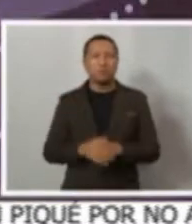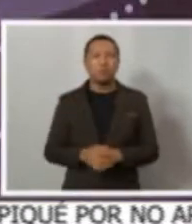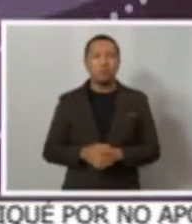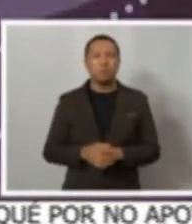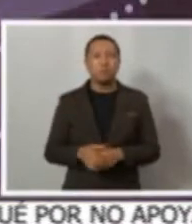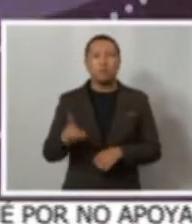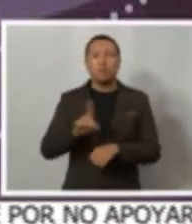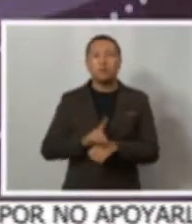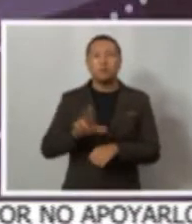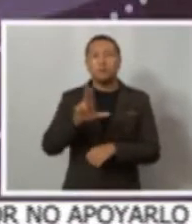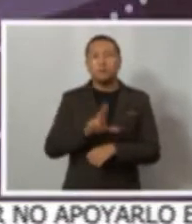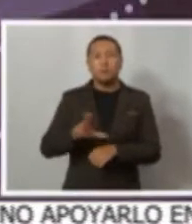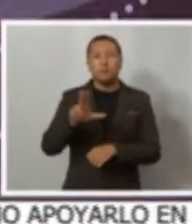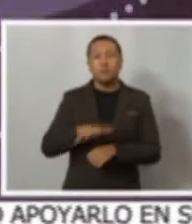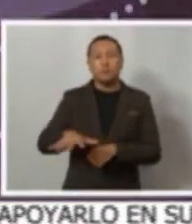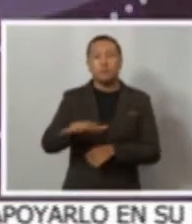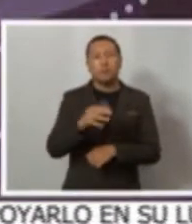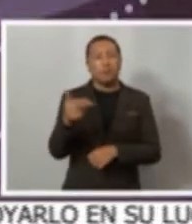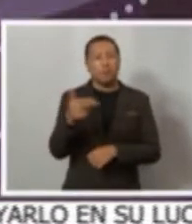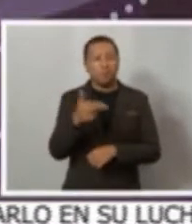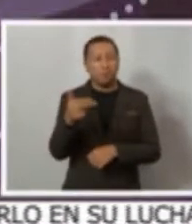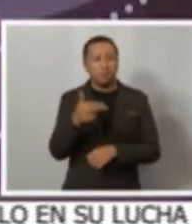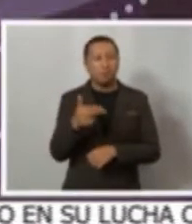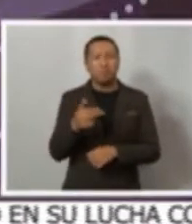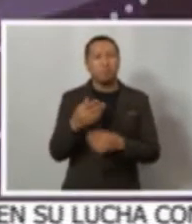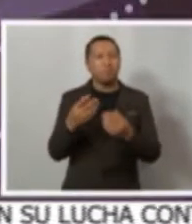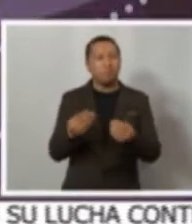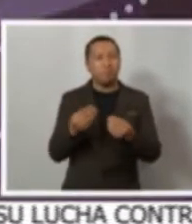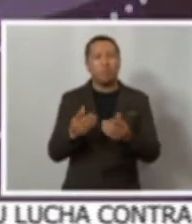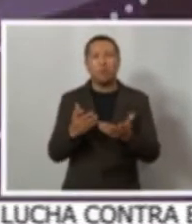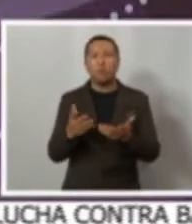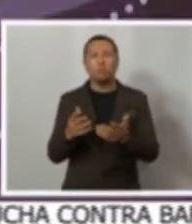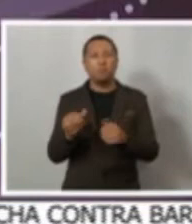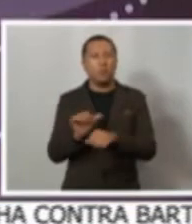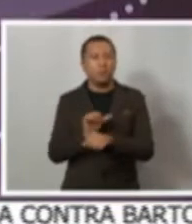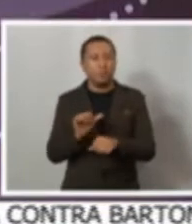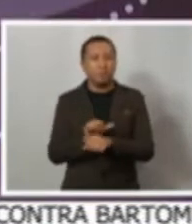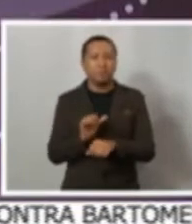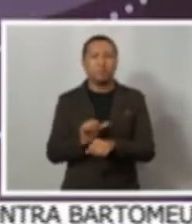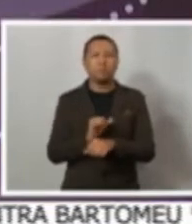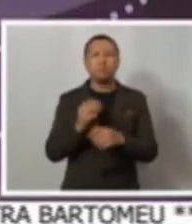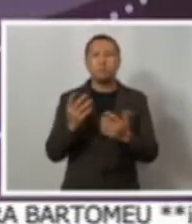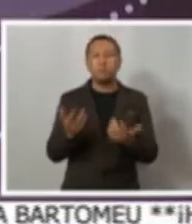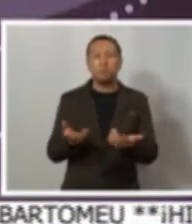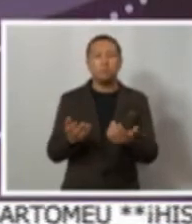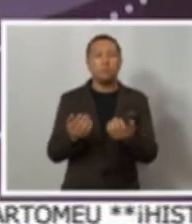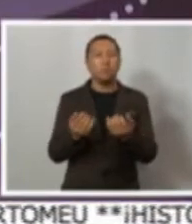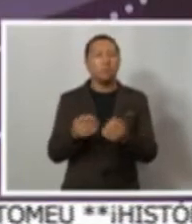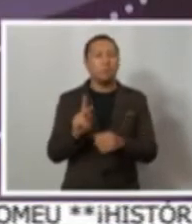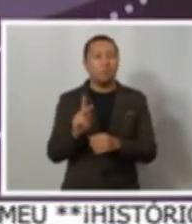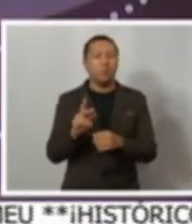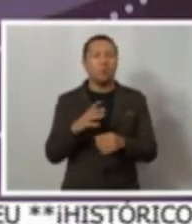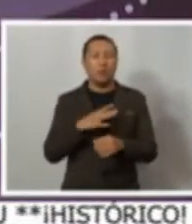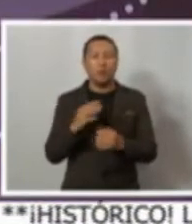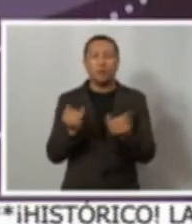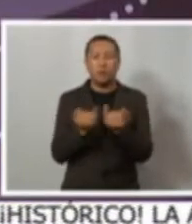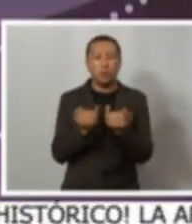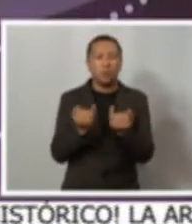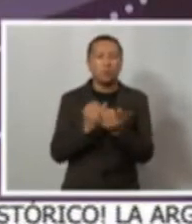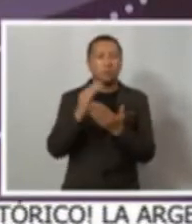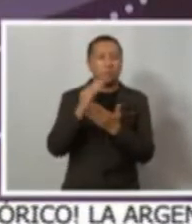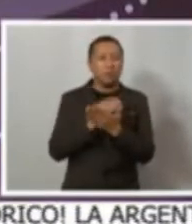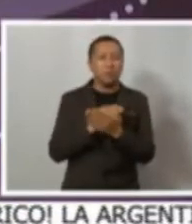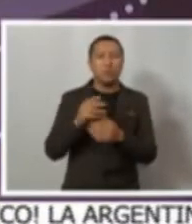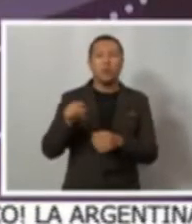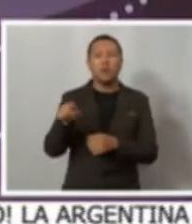movimiento en la zona hotelera de Cancún. Hubo tráfico intenso, las discotecas bajaron marquesinas y letreros y de las playas fueron